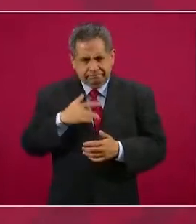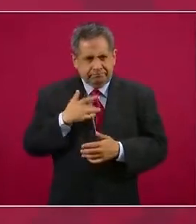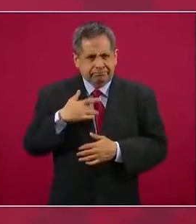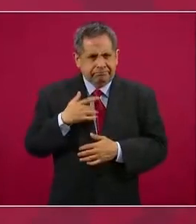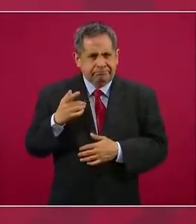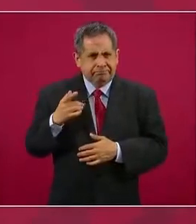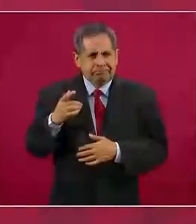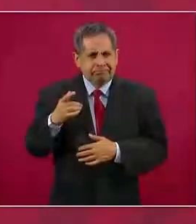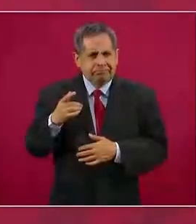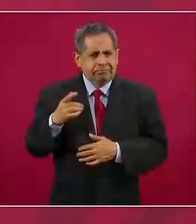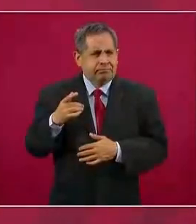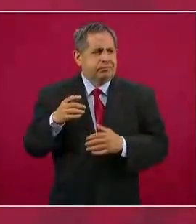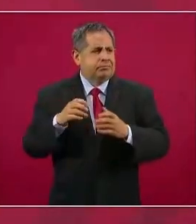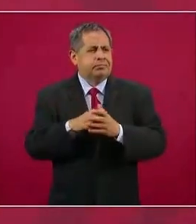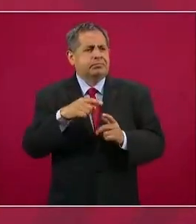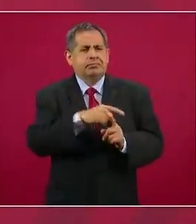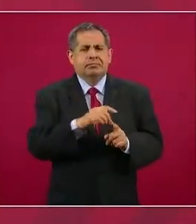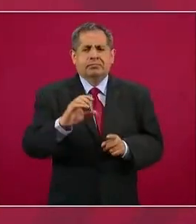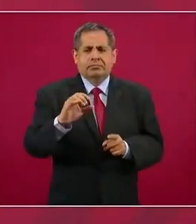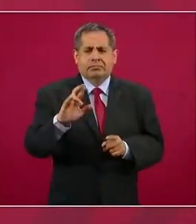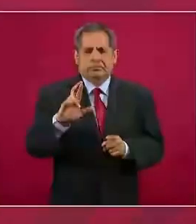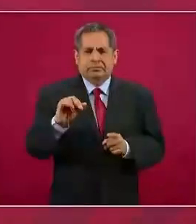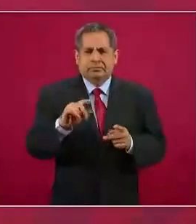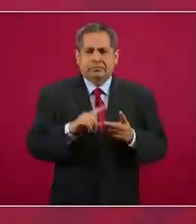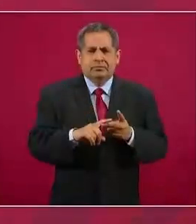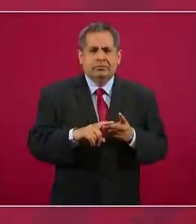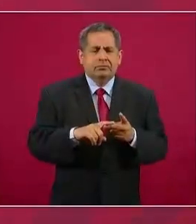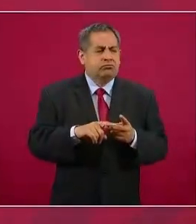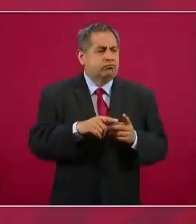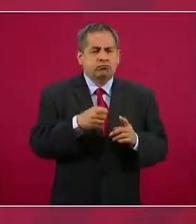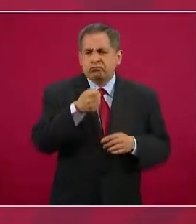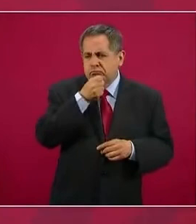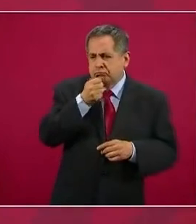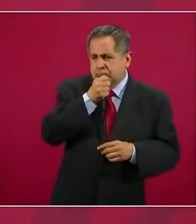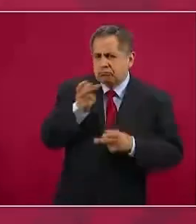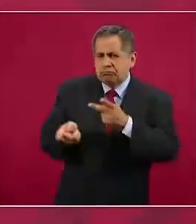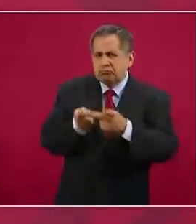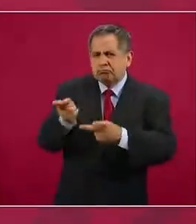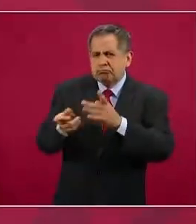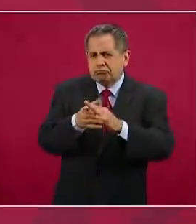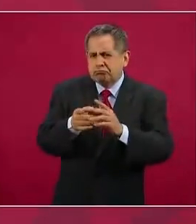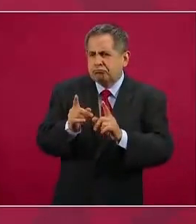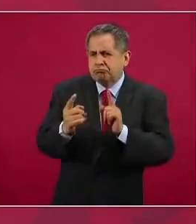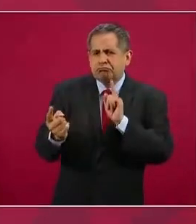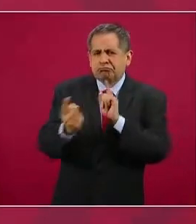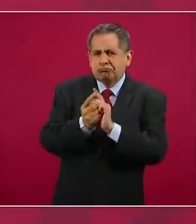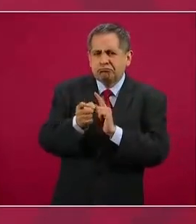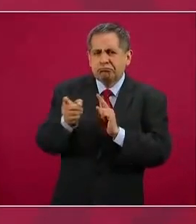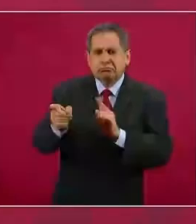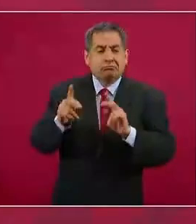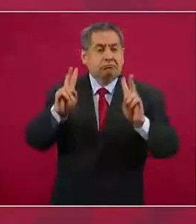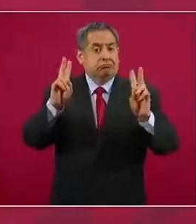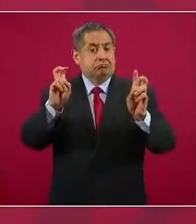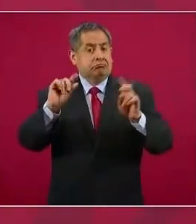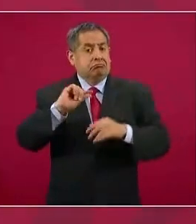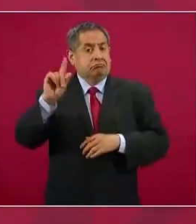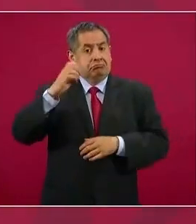Leyva y otros empezaron a entrevistar a una persona, a un especialista, un